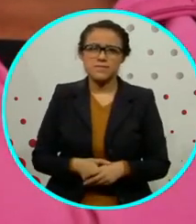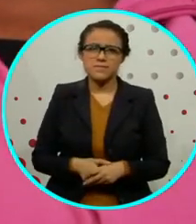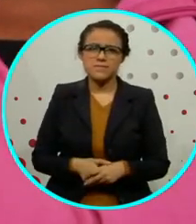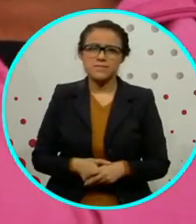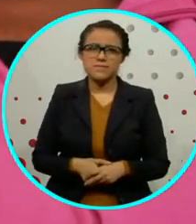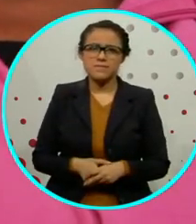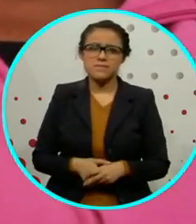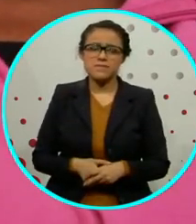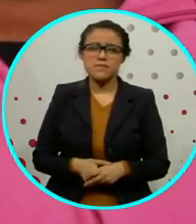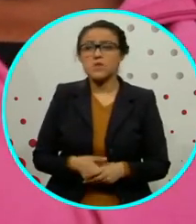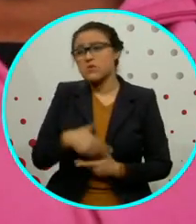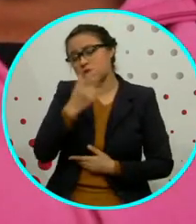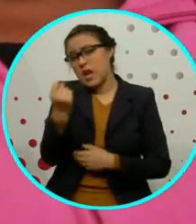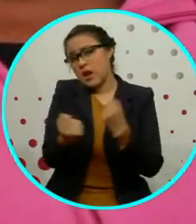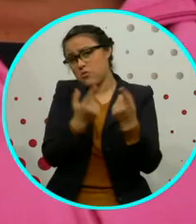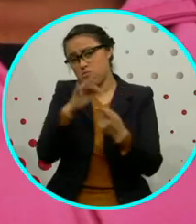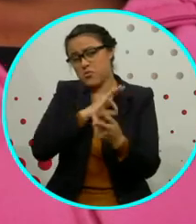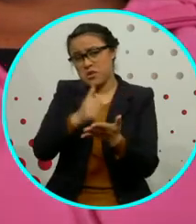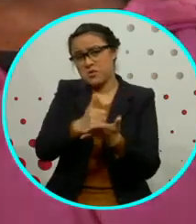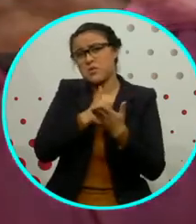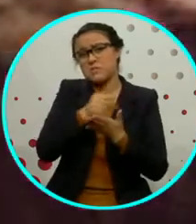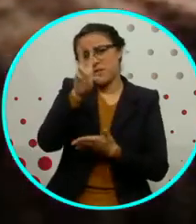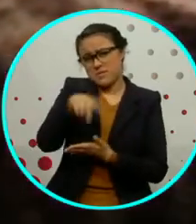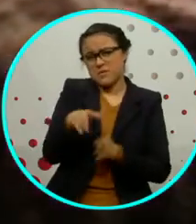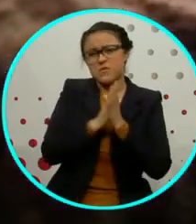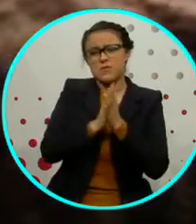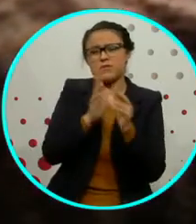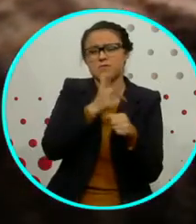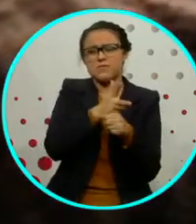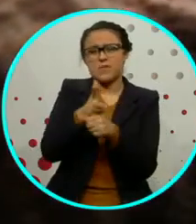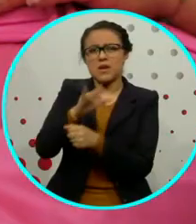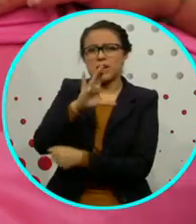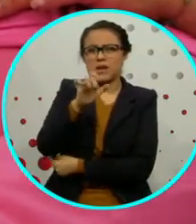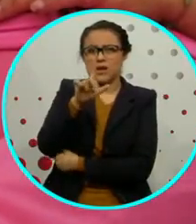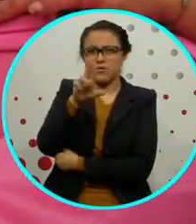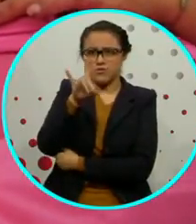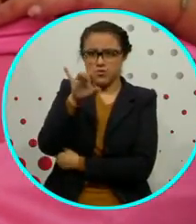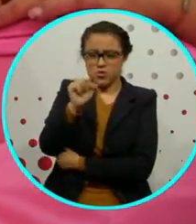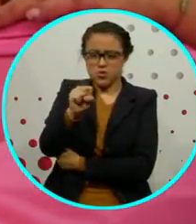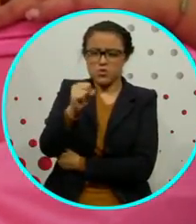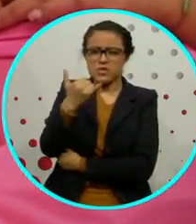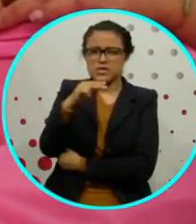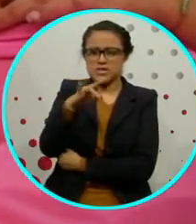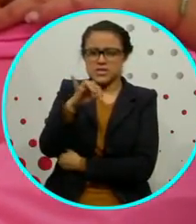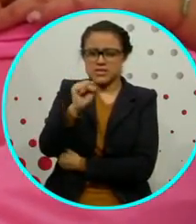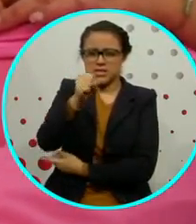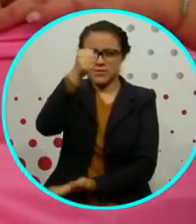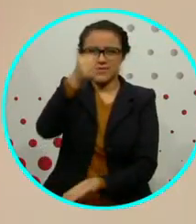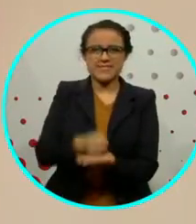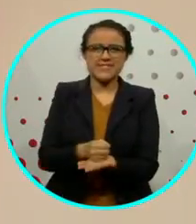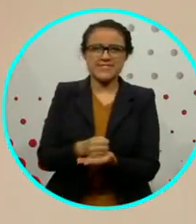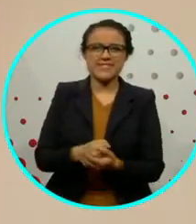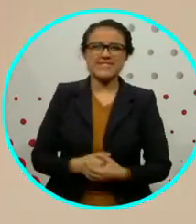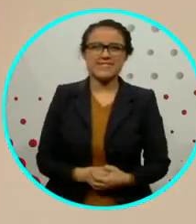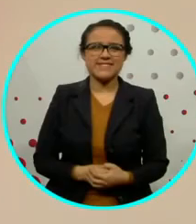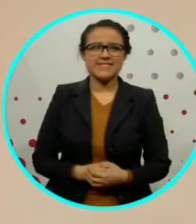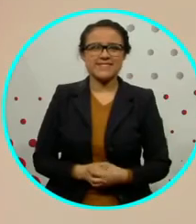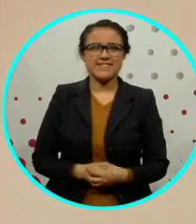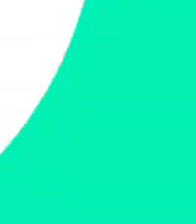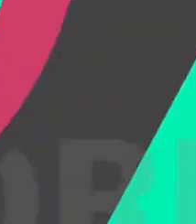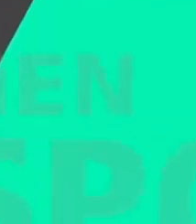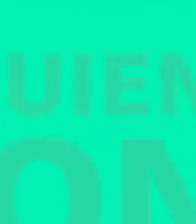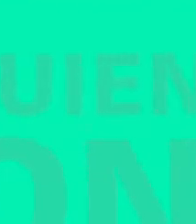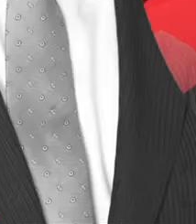no sé cómo puedan ayudarme realmente. Son imágenes de Claudia Kiwa, Yesenia Santiago, a quien corresponda.